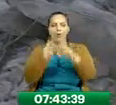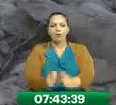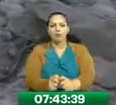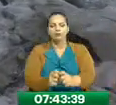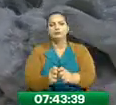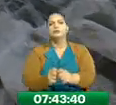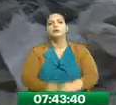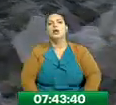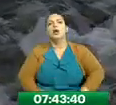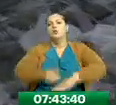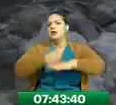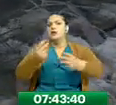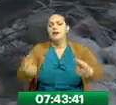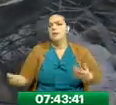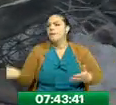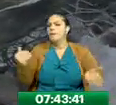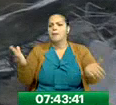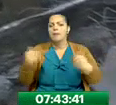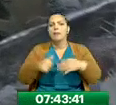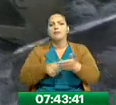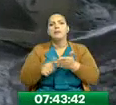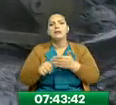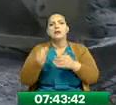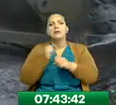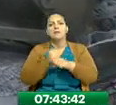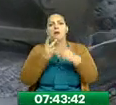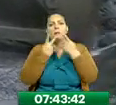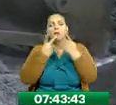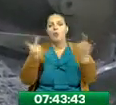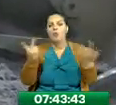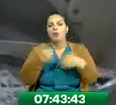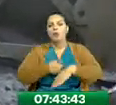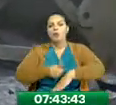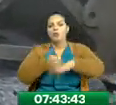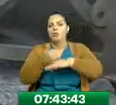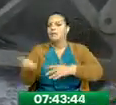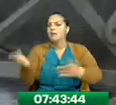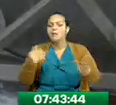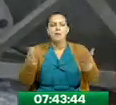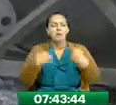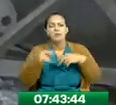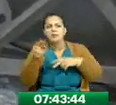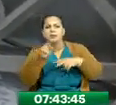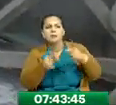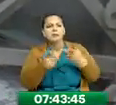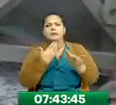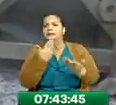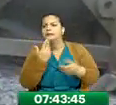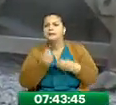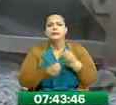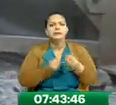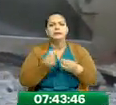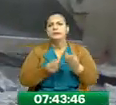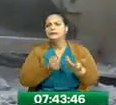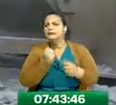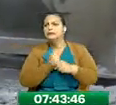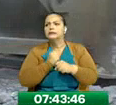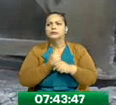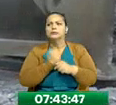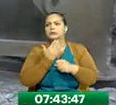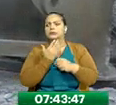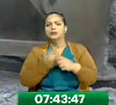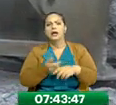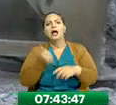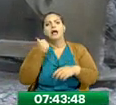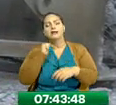reunieron rápidamente, sobre todo el de Obras Públicas, una vez conocido el hecho, y acudieron al lugar la noche de ayer. Se hicieron las primeras